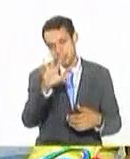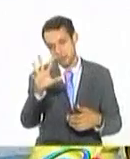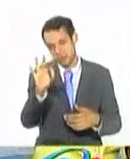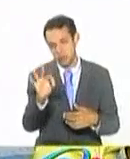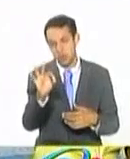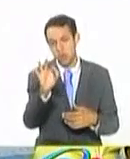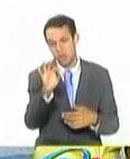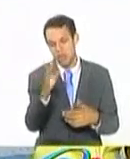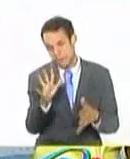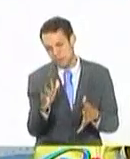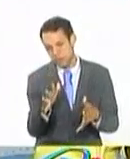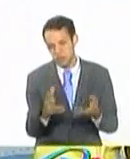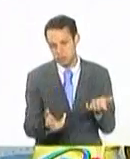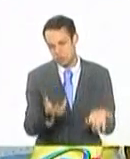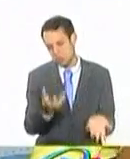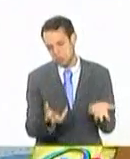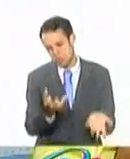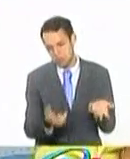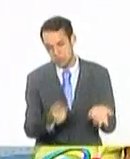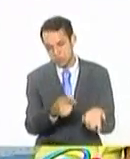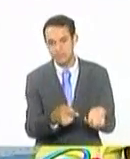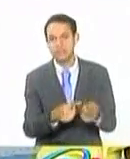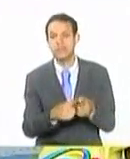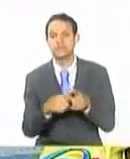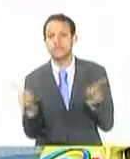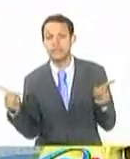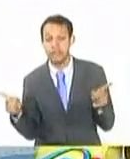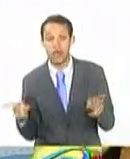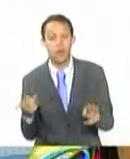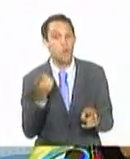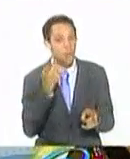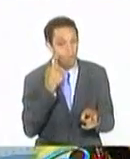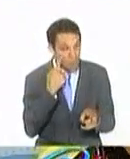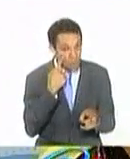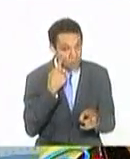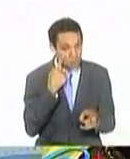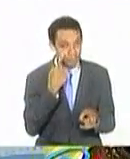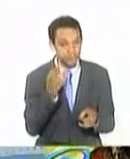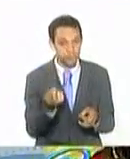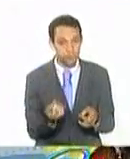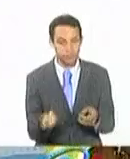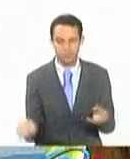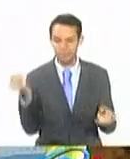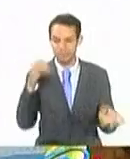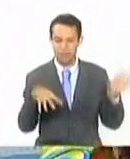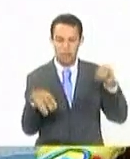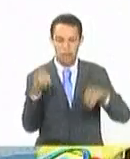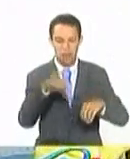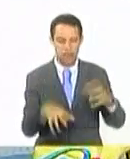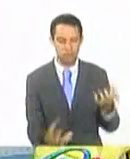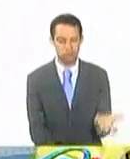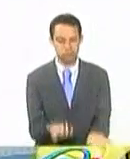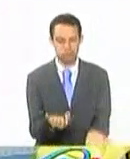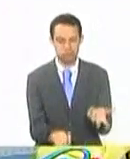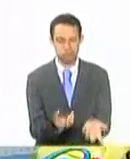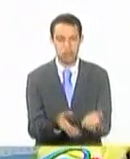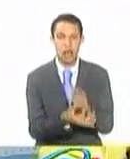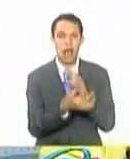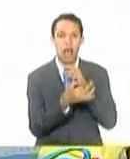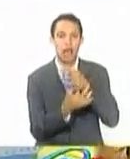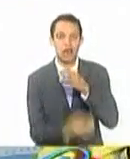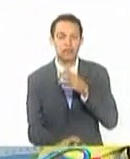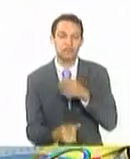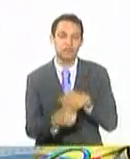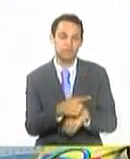que aguanta ahí es distinto pero los fritos se vuelven unas grasas saturadas para el cuerpo